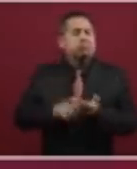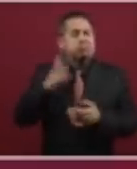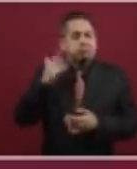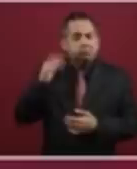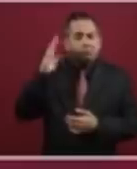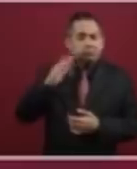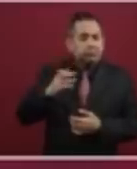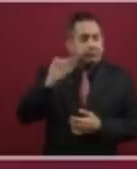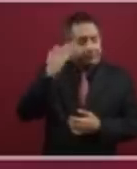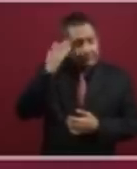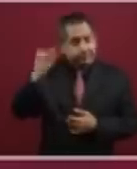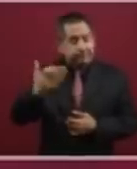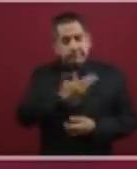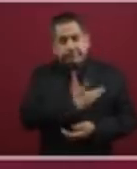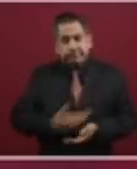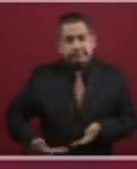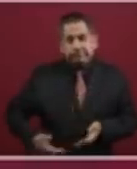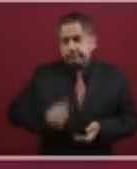del presidente Juárez,